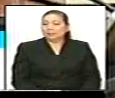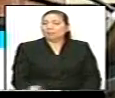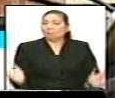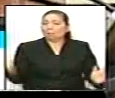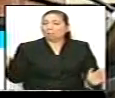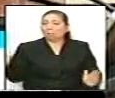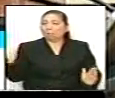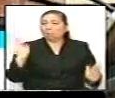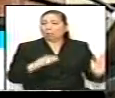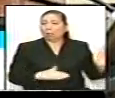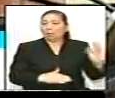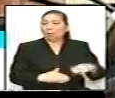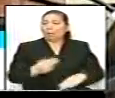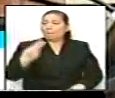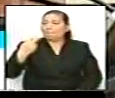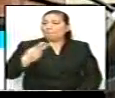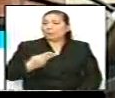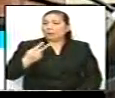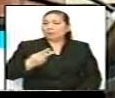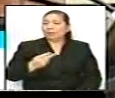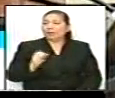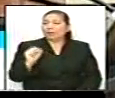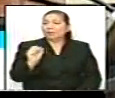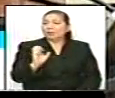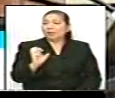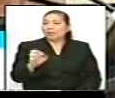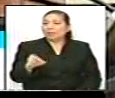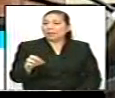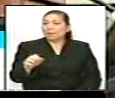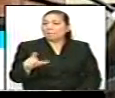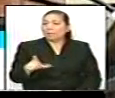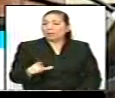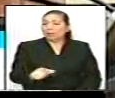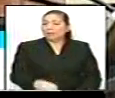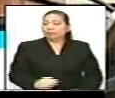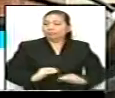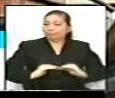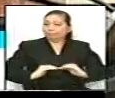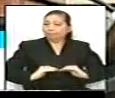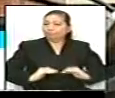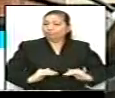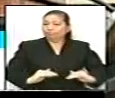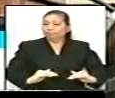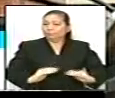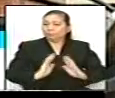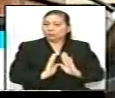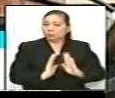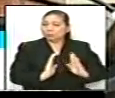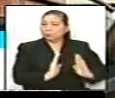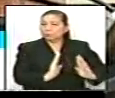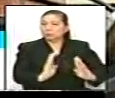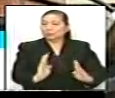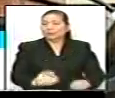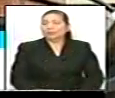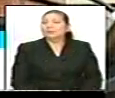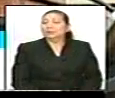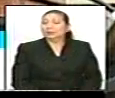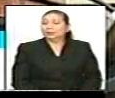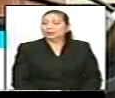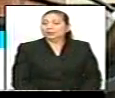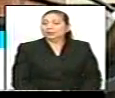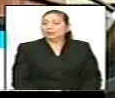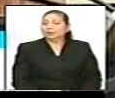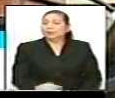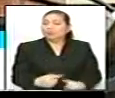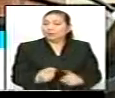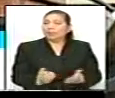Tumbaron y han prohibido el acceso a Cedapal para combinar por sobre la faja marginal. Tenemos